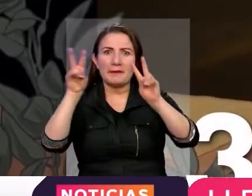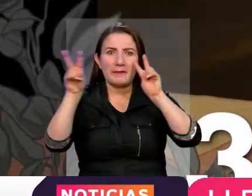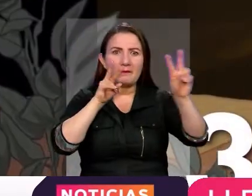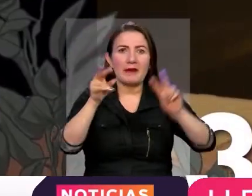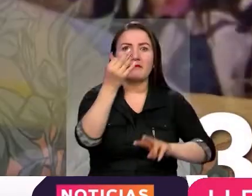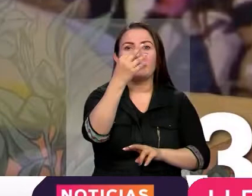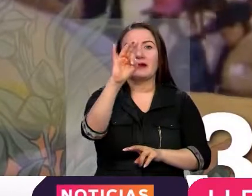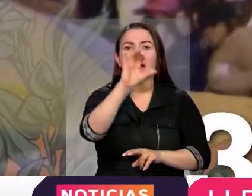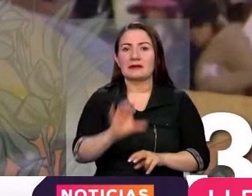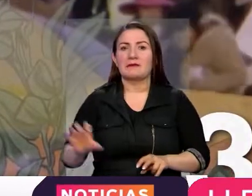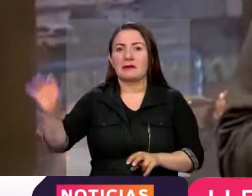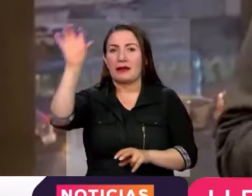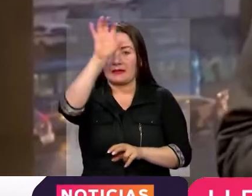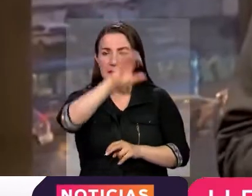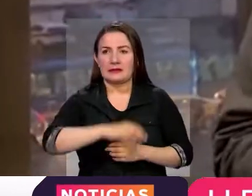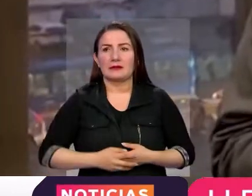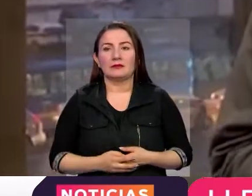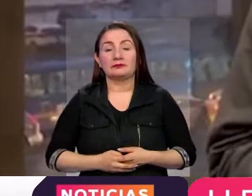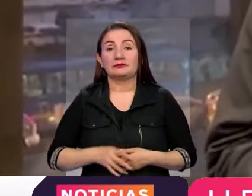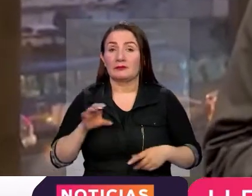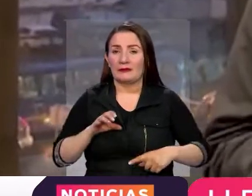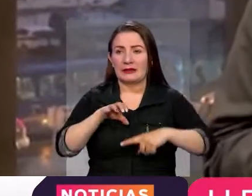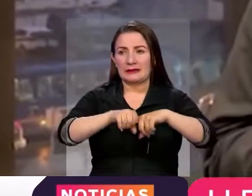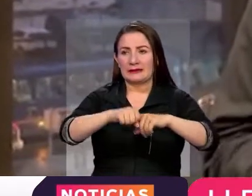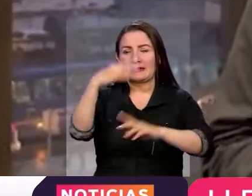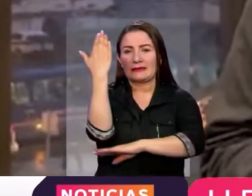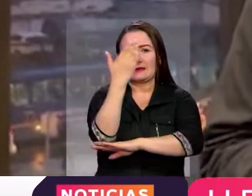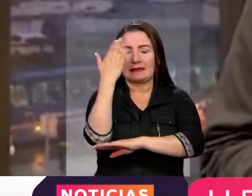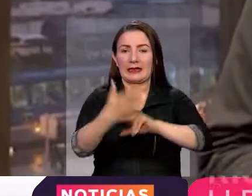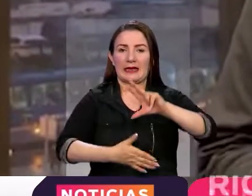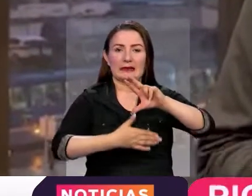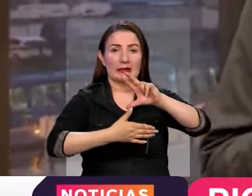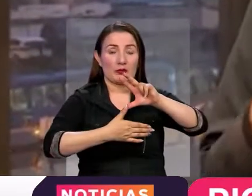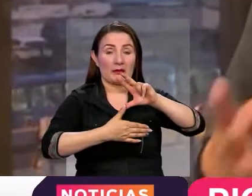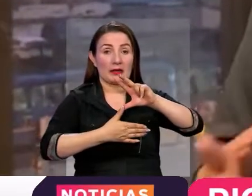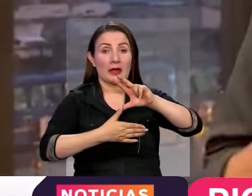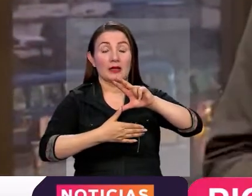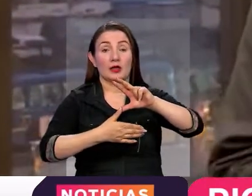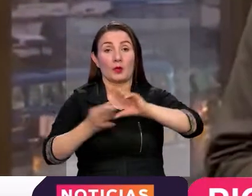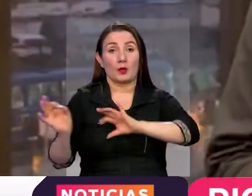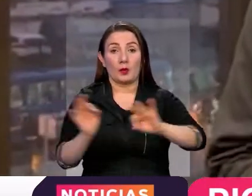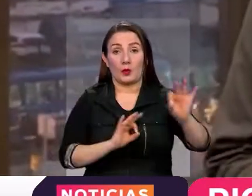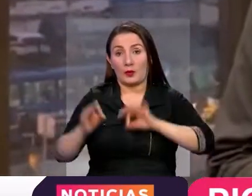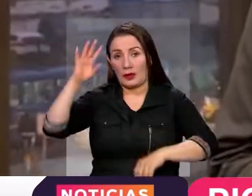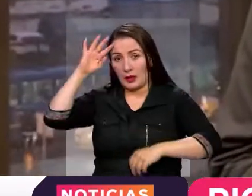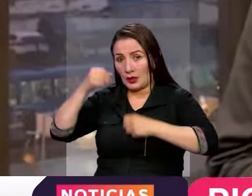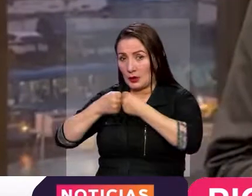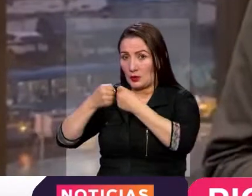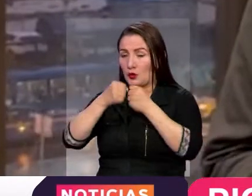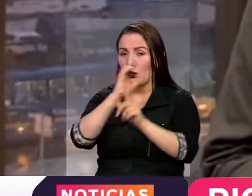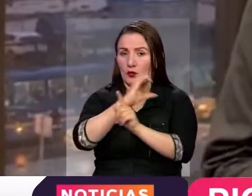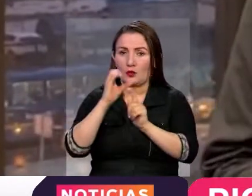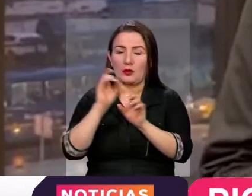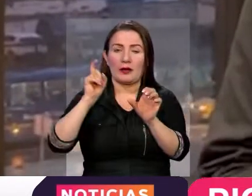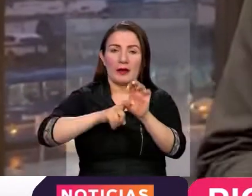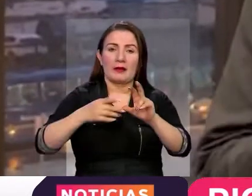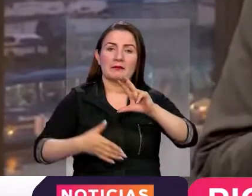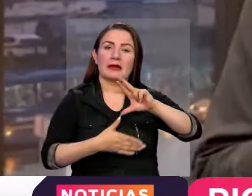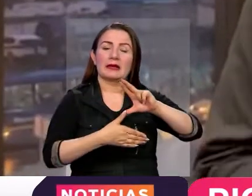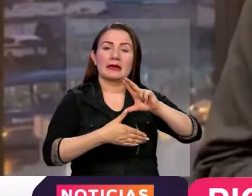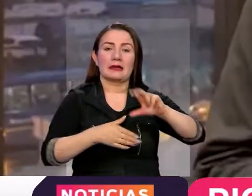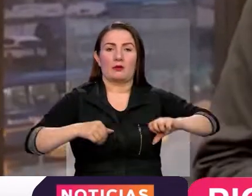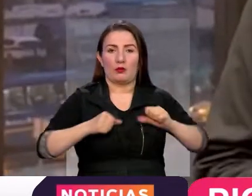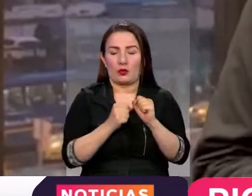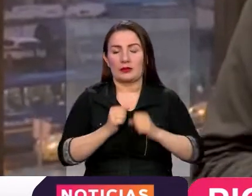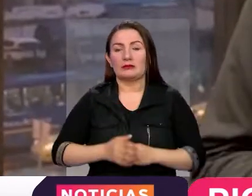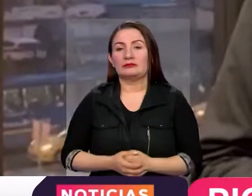13 países de la región. La cita con el cine latinoamericano que organizamos en asociación con los agregados culturales de América Latina en